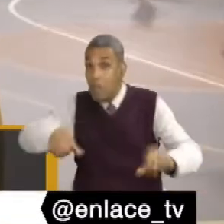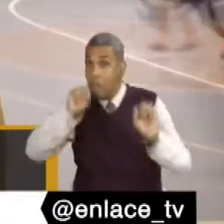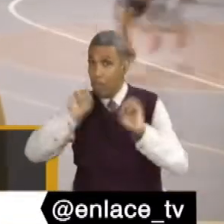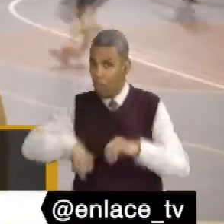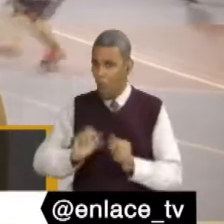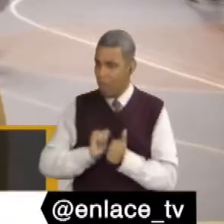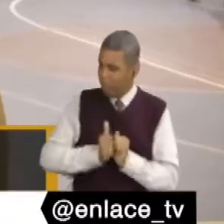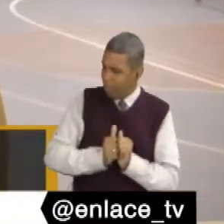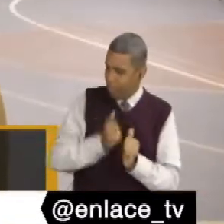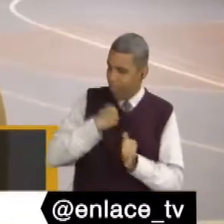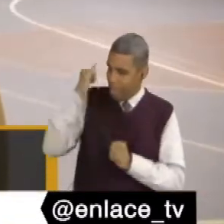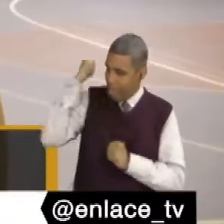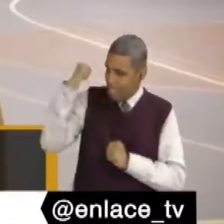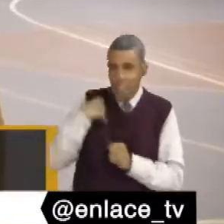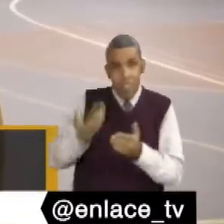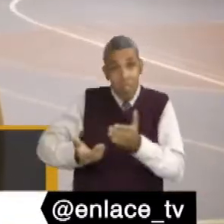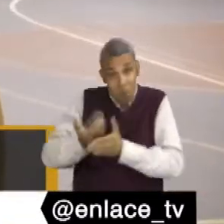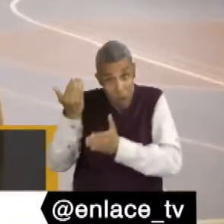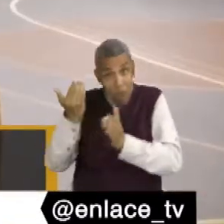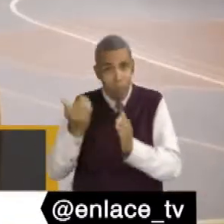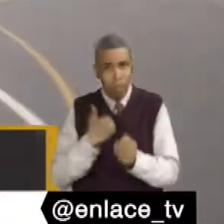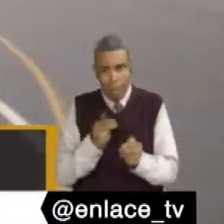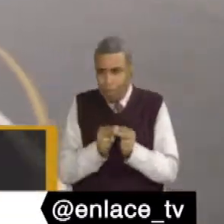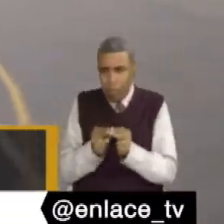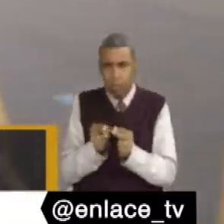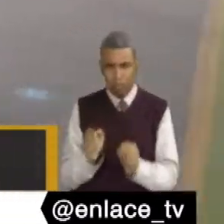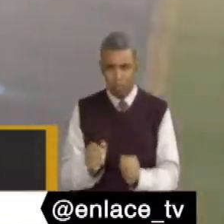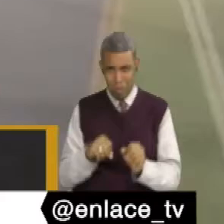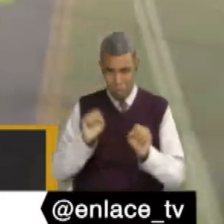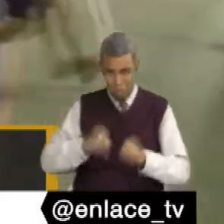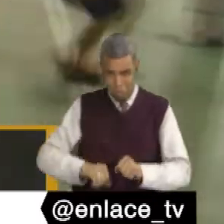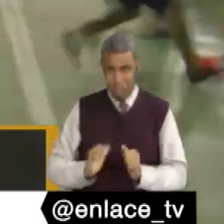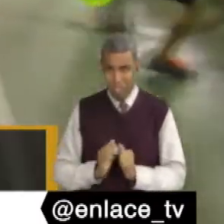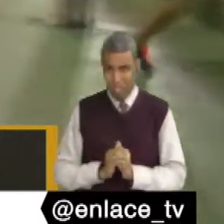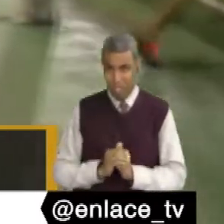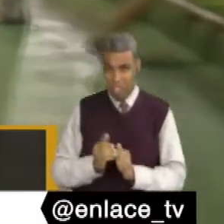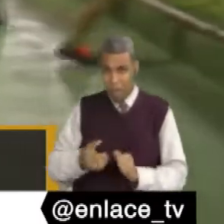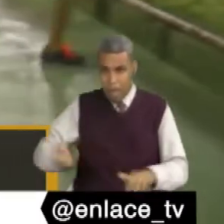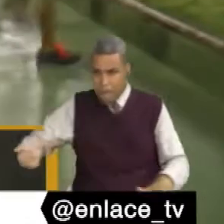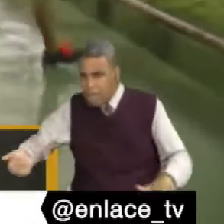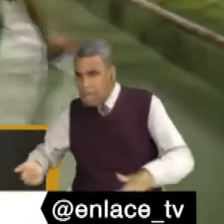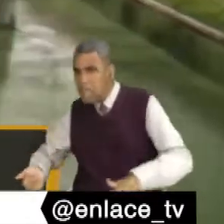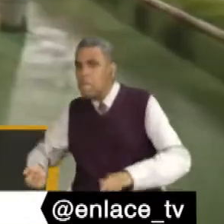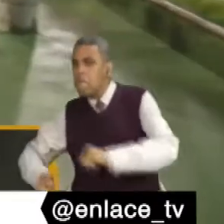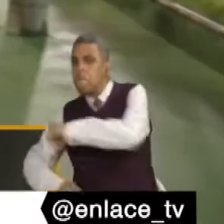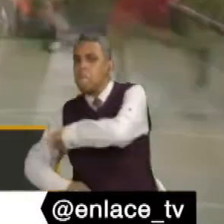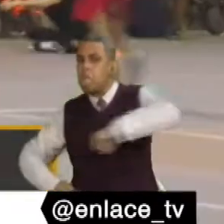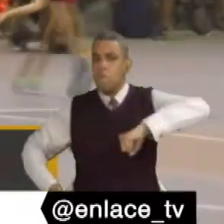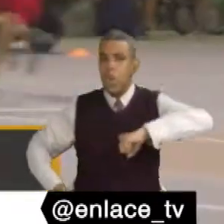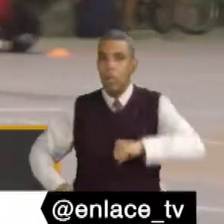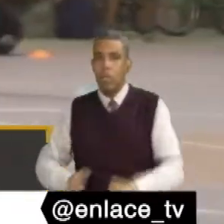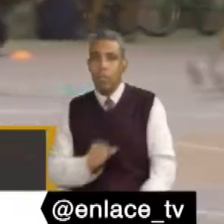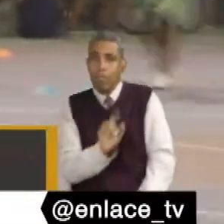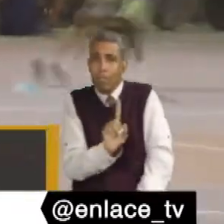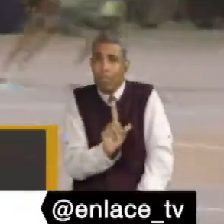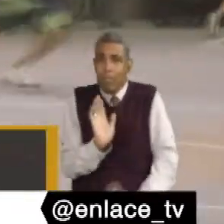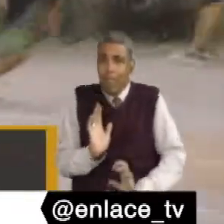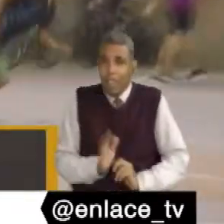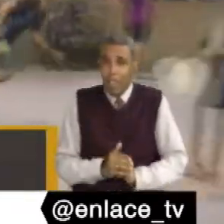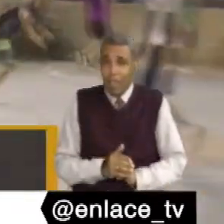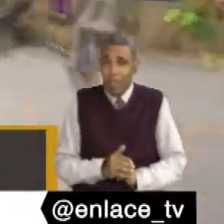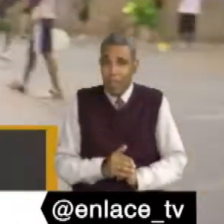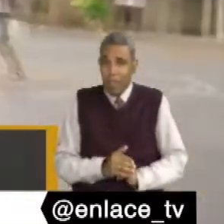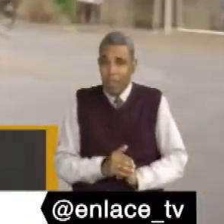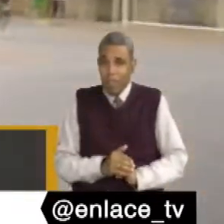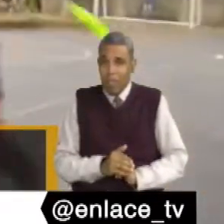deporte nuevo, podemos entretenernos, no es un deporte violento, no hay en ningún momento toques entre los mismos jugadores, existen unas reglas las